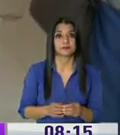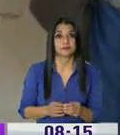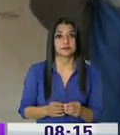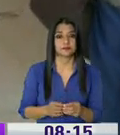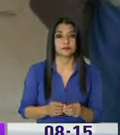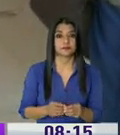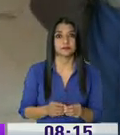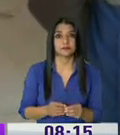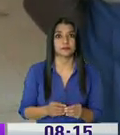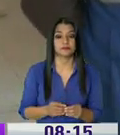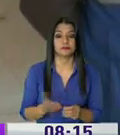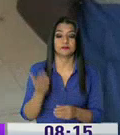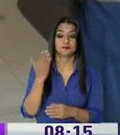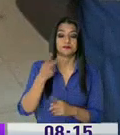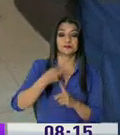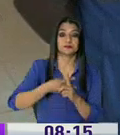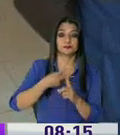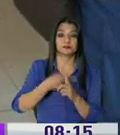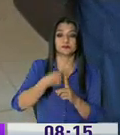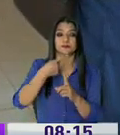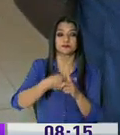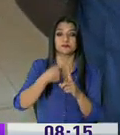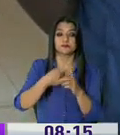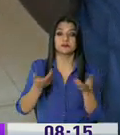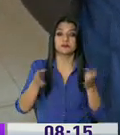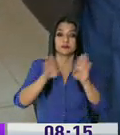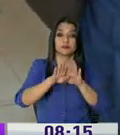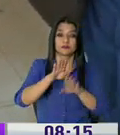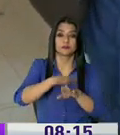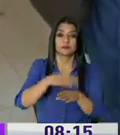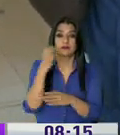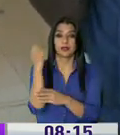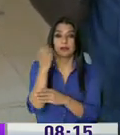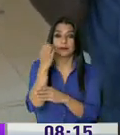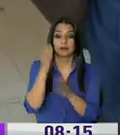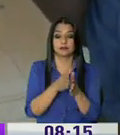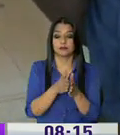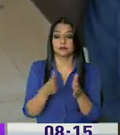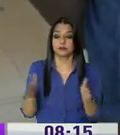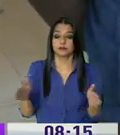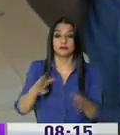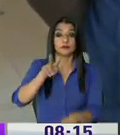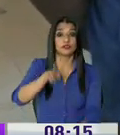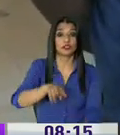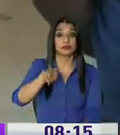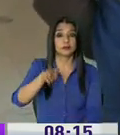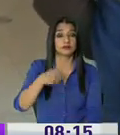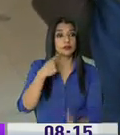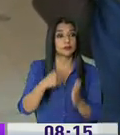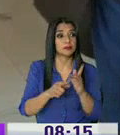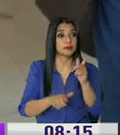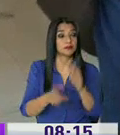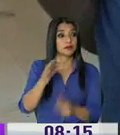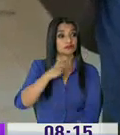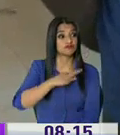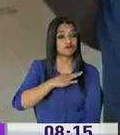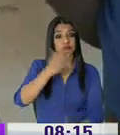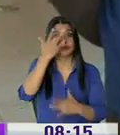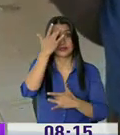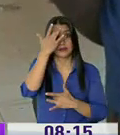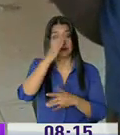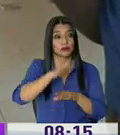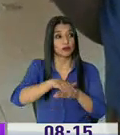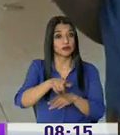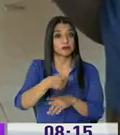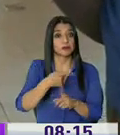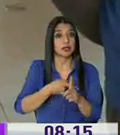Importante señalar, hace 2 meses se cerró el mercado por la emergencia sanitaria. Dentro de ese periodo, ¿no han tenido algún registro de que alguien se contagió perteneciente